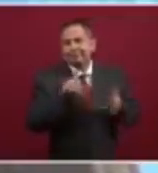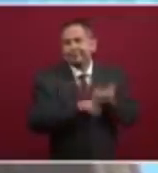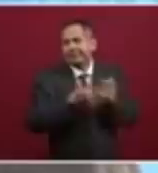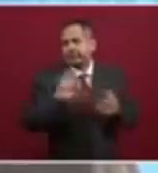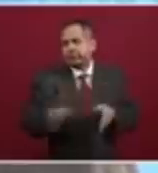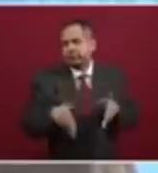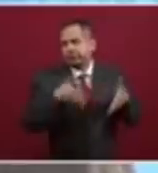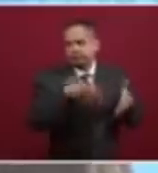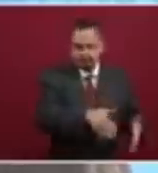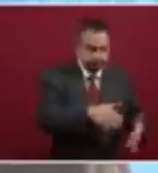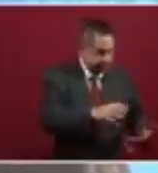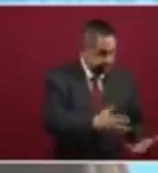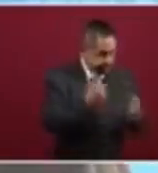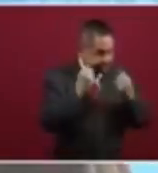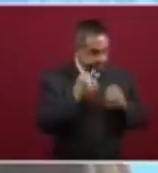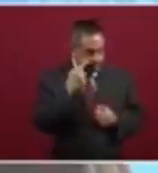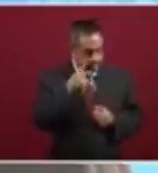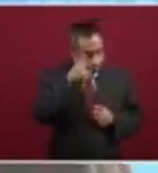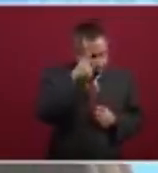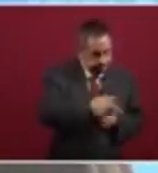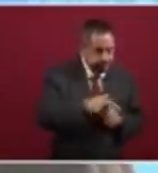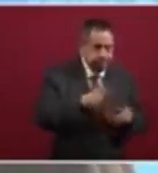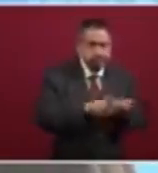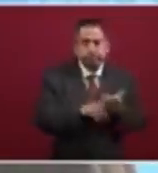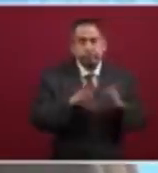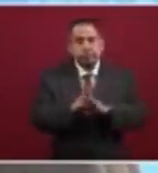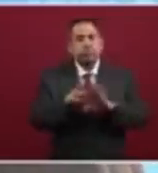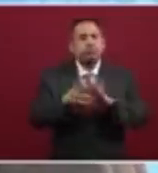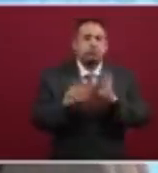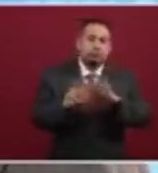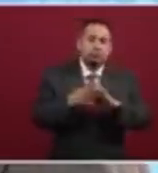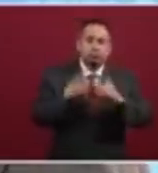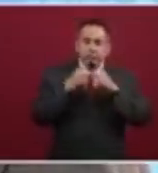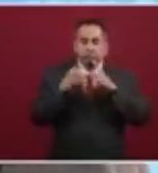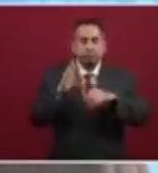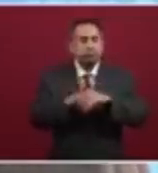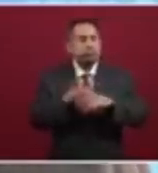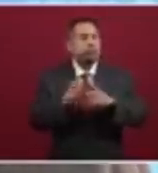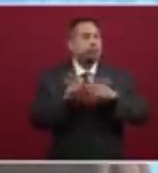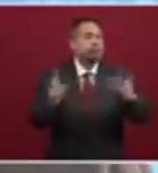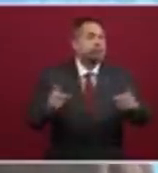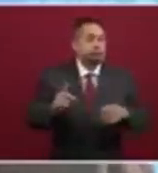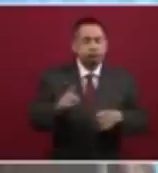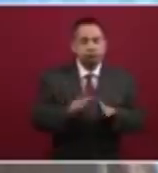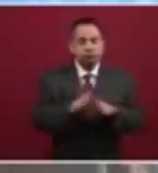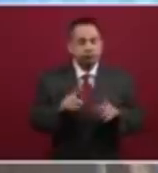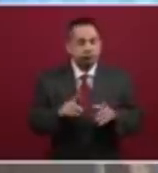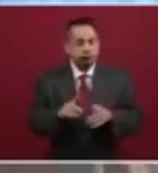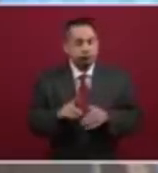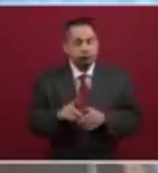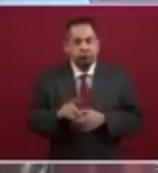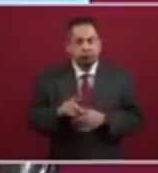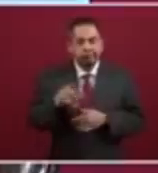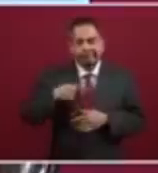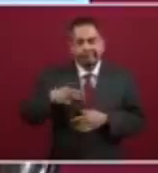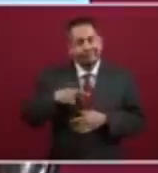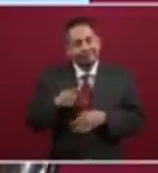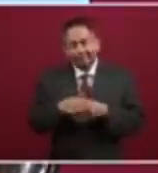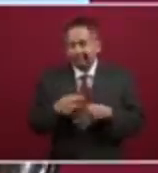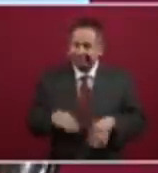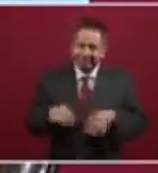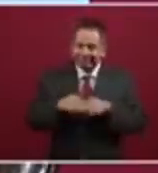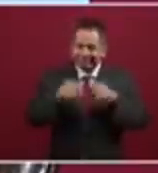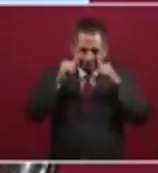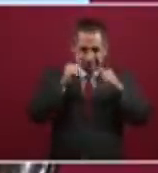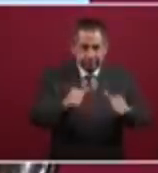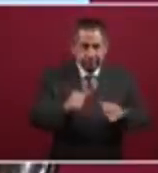de Gobernación, Alejandro Encinas, presentó el primer registro oficial de fosas clandestinas en el país, además de detallar las acciones